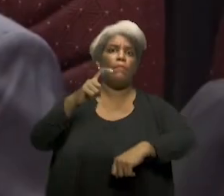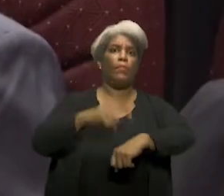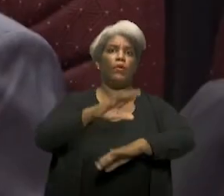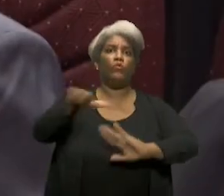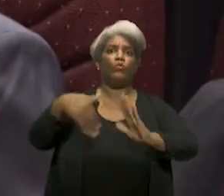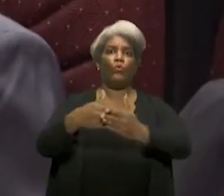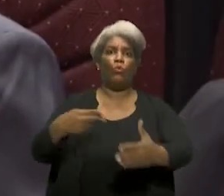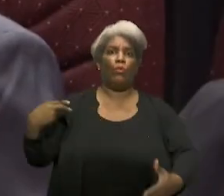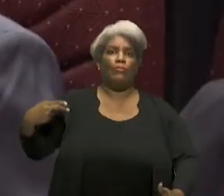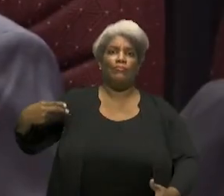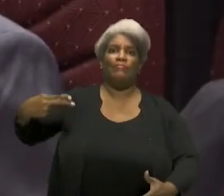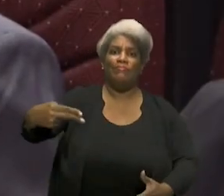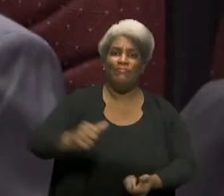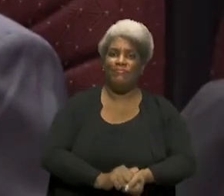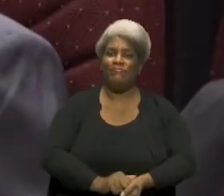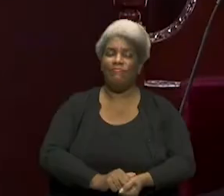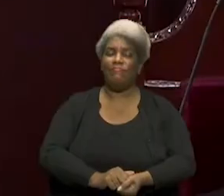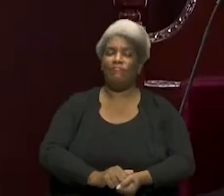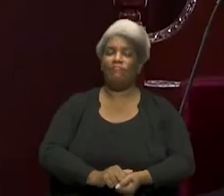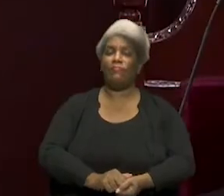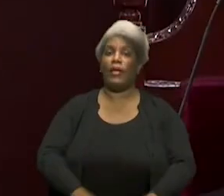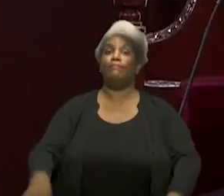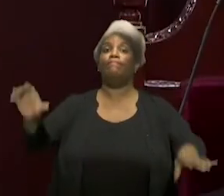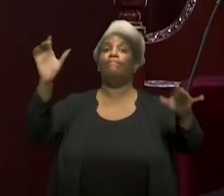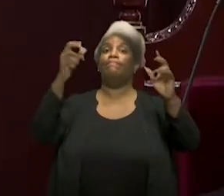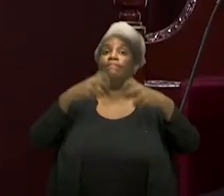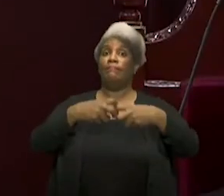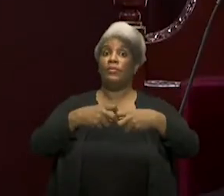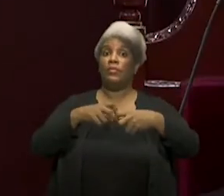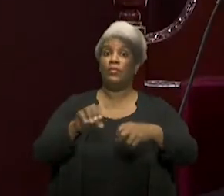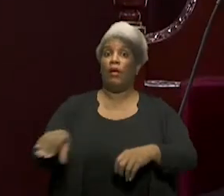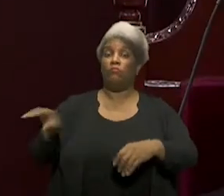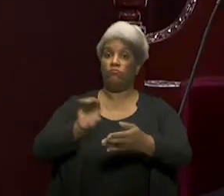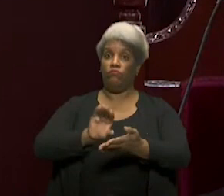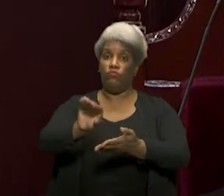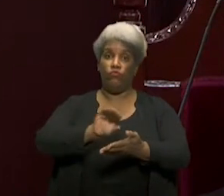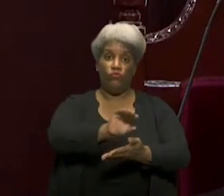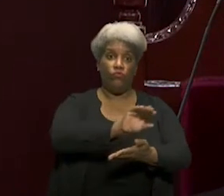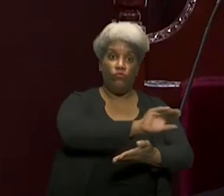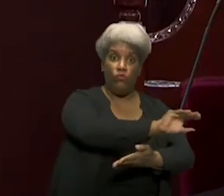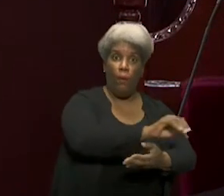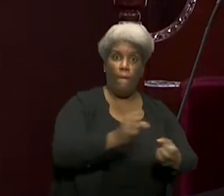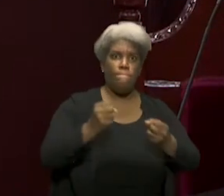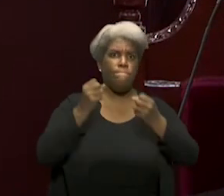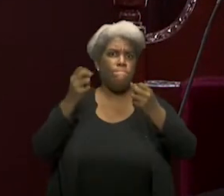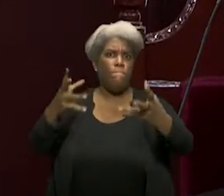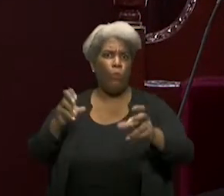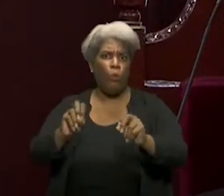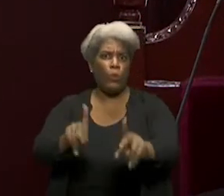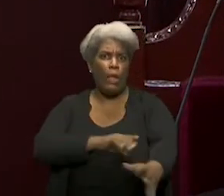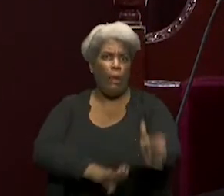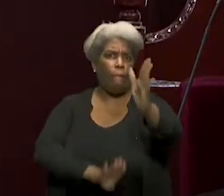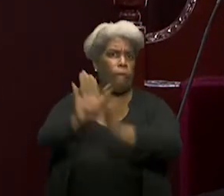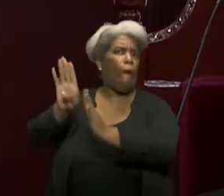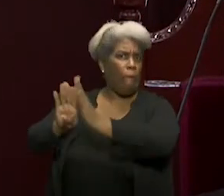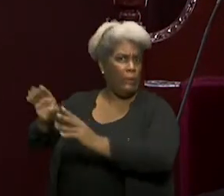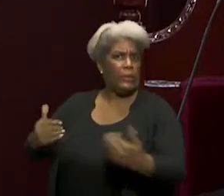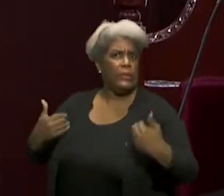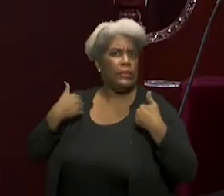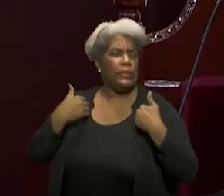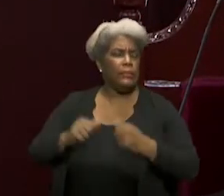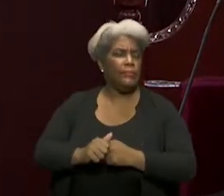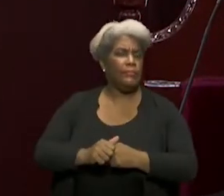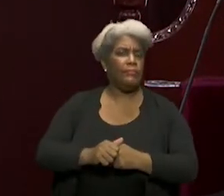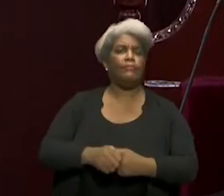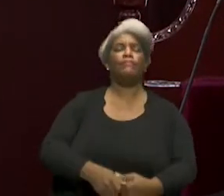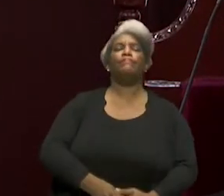En cuanto a la distribución, podemos decir que indudablemente tenemos muchas oportunidades de mejora en la parte financiera y técnica